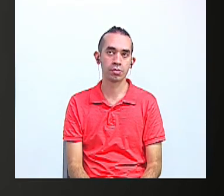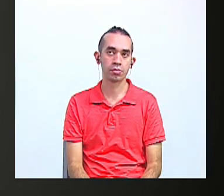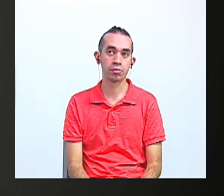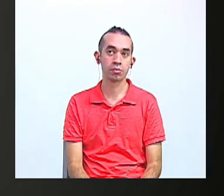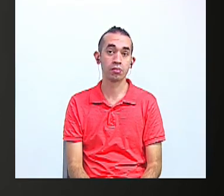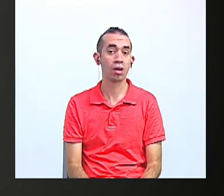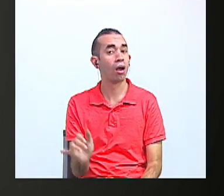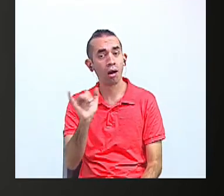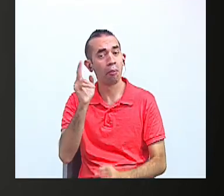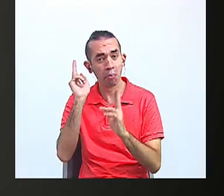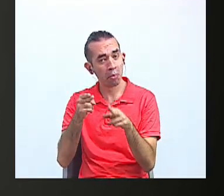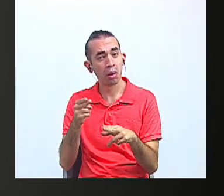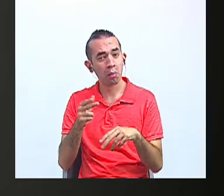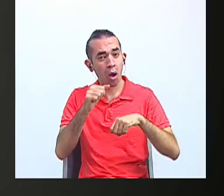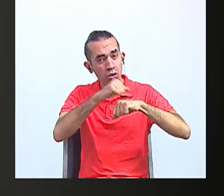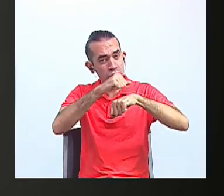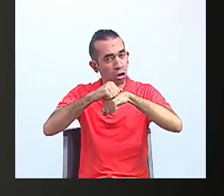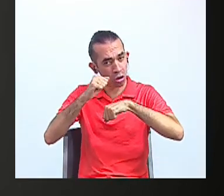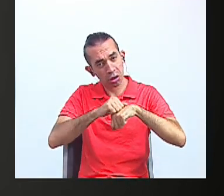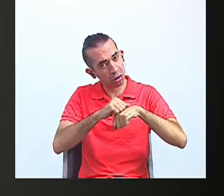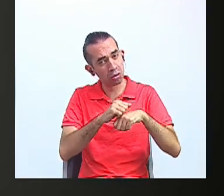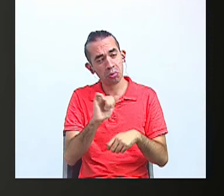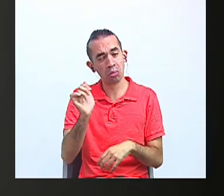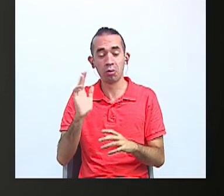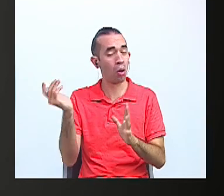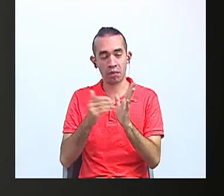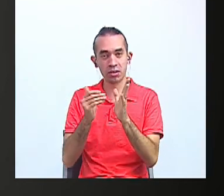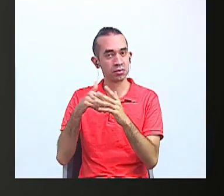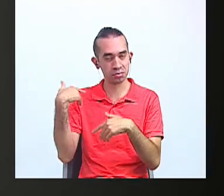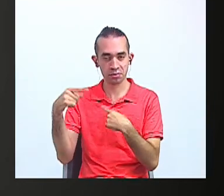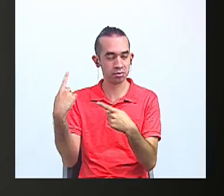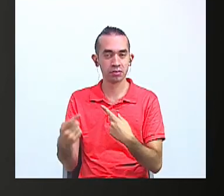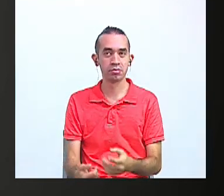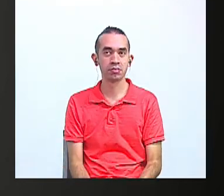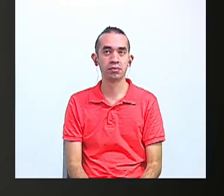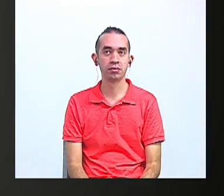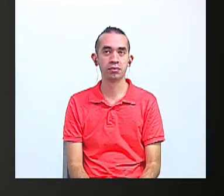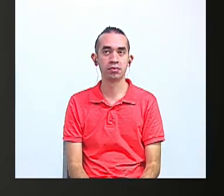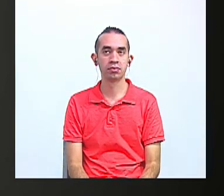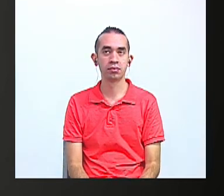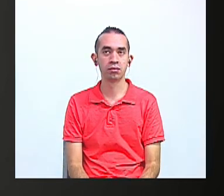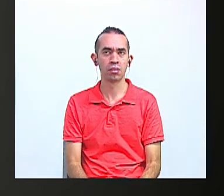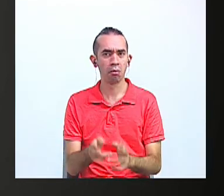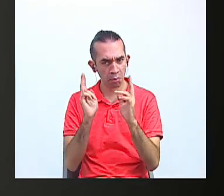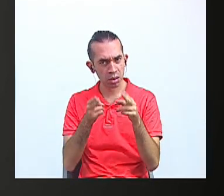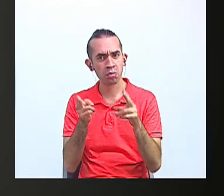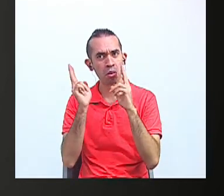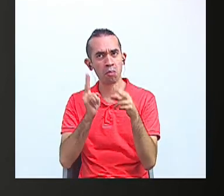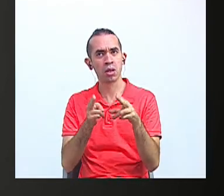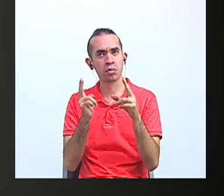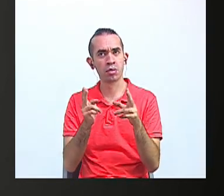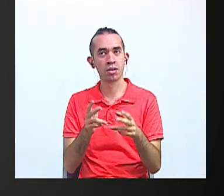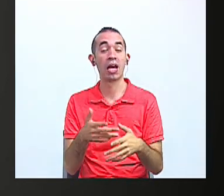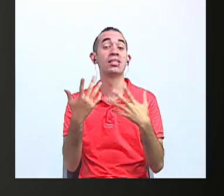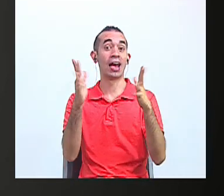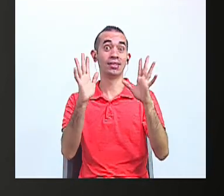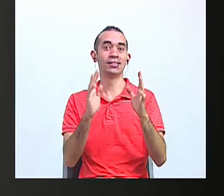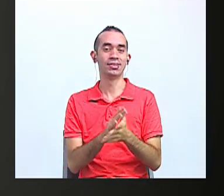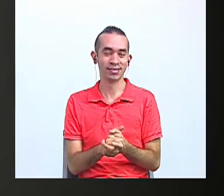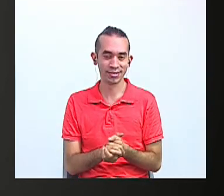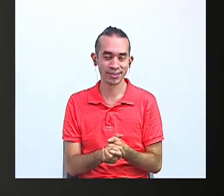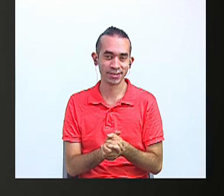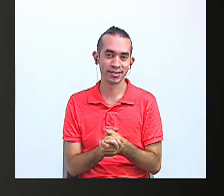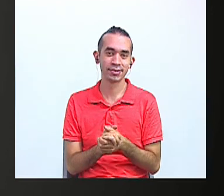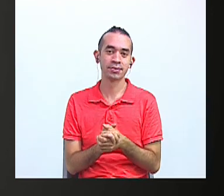Otra vez nos cayó el estado sólido. Vamos a girarla nuevamente. Ay, se está quedando ahí. Muy bien, ¿qué